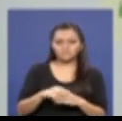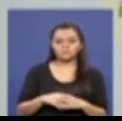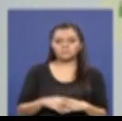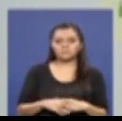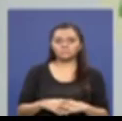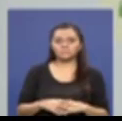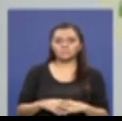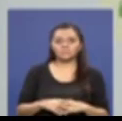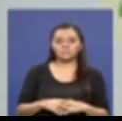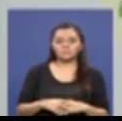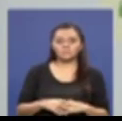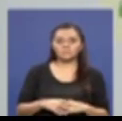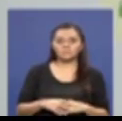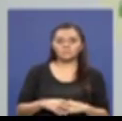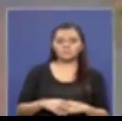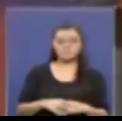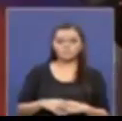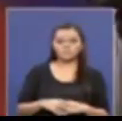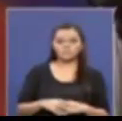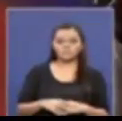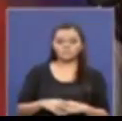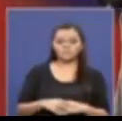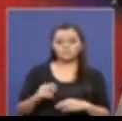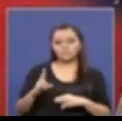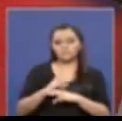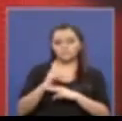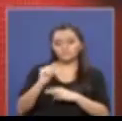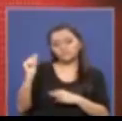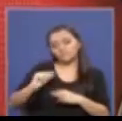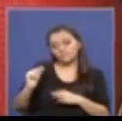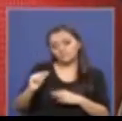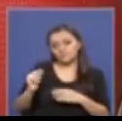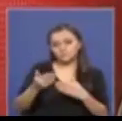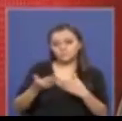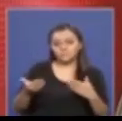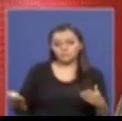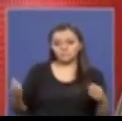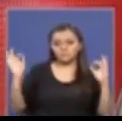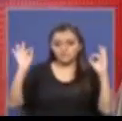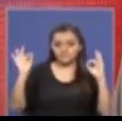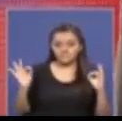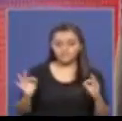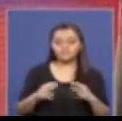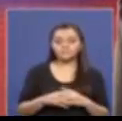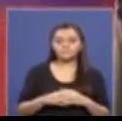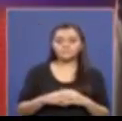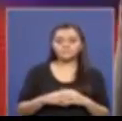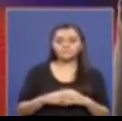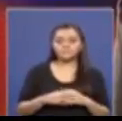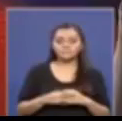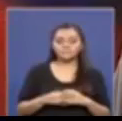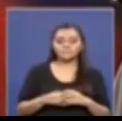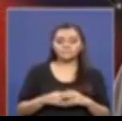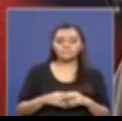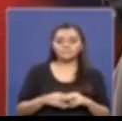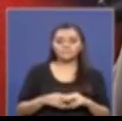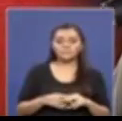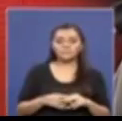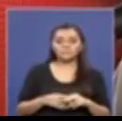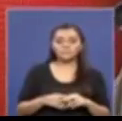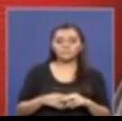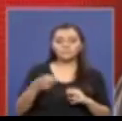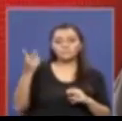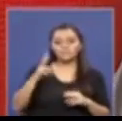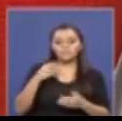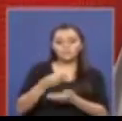pues, en horas donde no hay alto consumo, es más barato utilizar electricidad. Esquema tarifario para introducción de vehículos